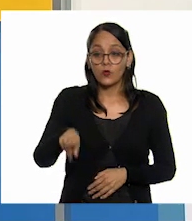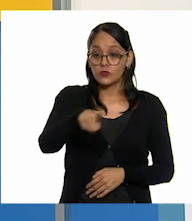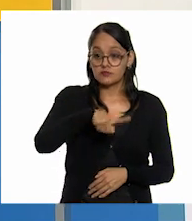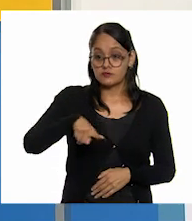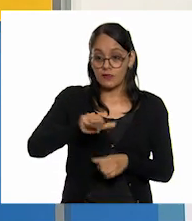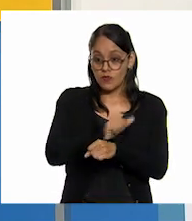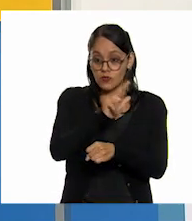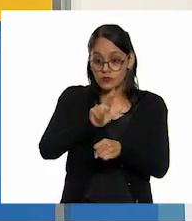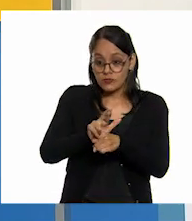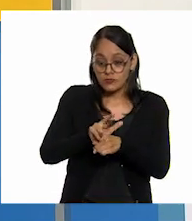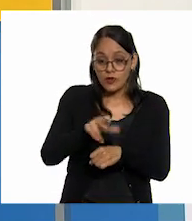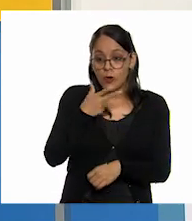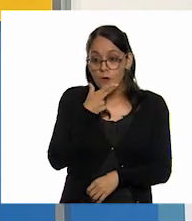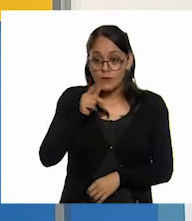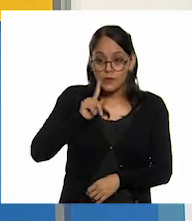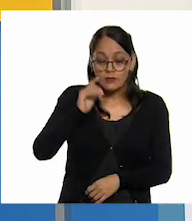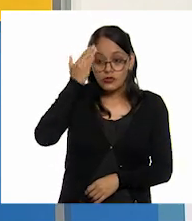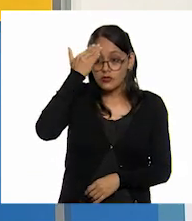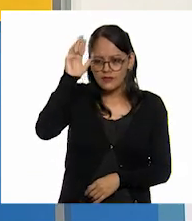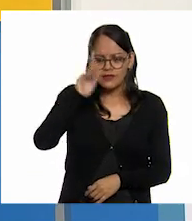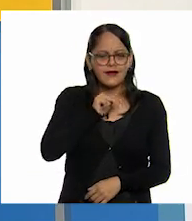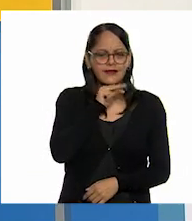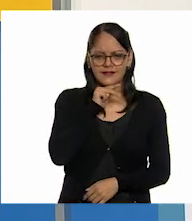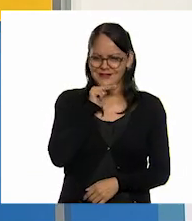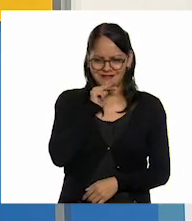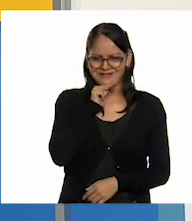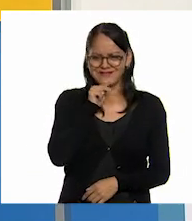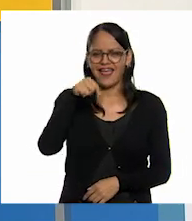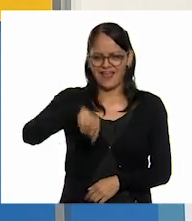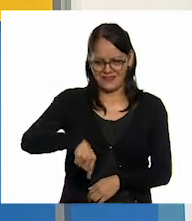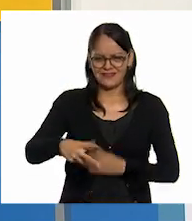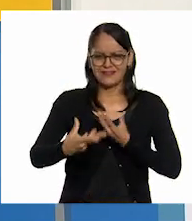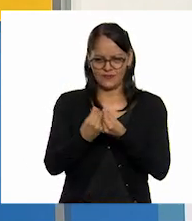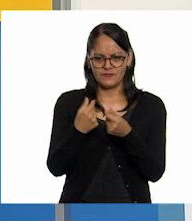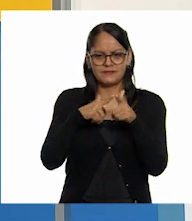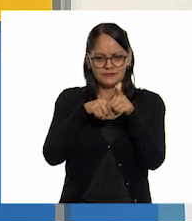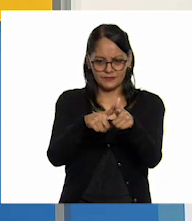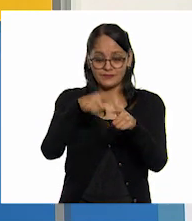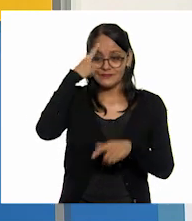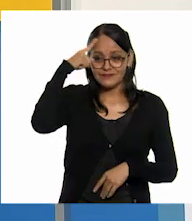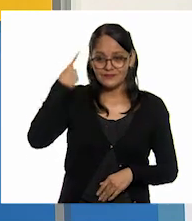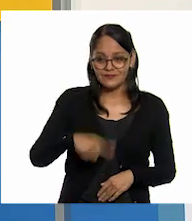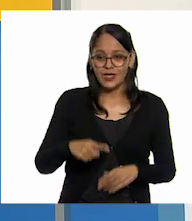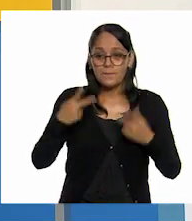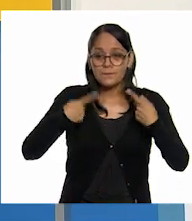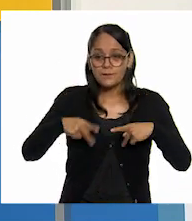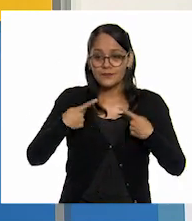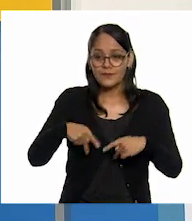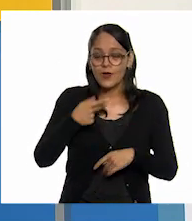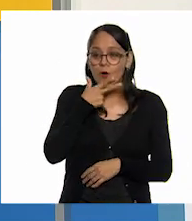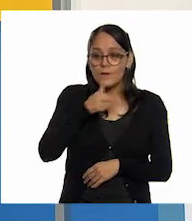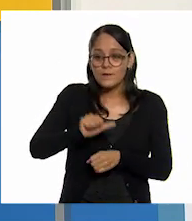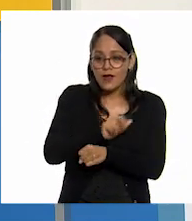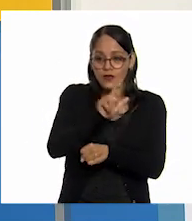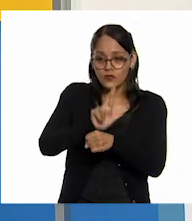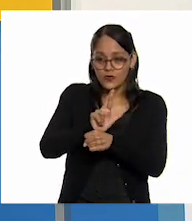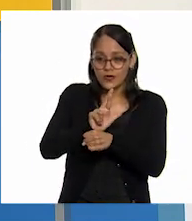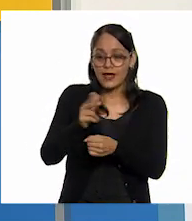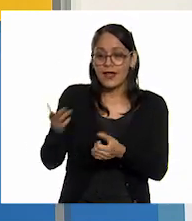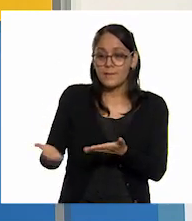ningún escritor o escritora, no se preocupen, quédense con nosotros para descubrir a este escritor que nos propone